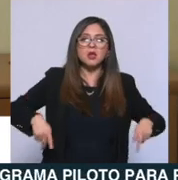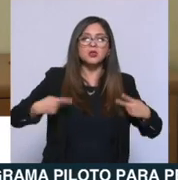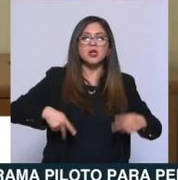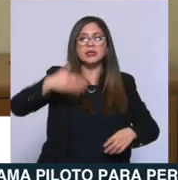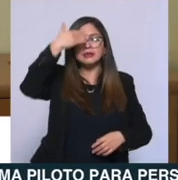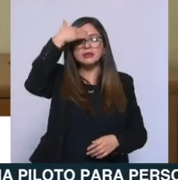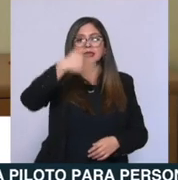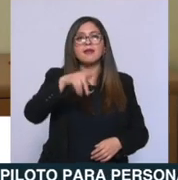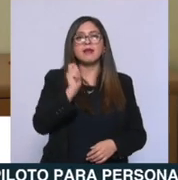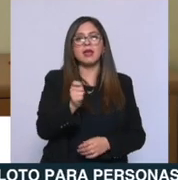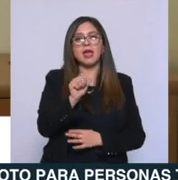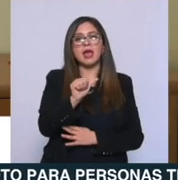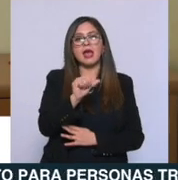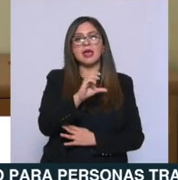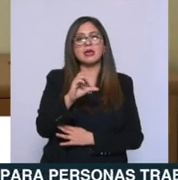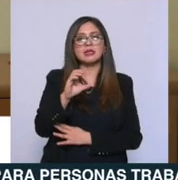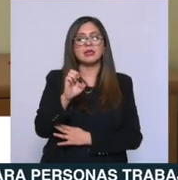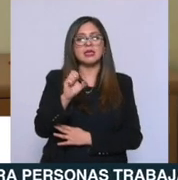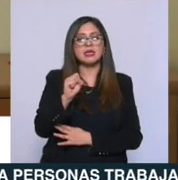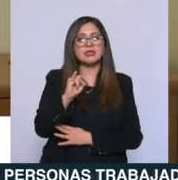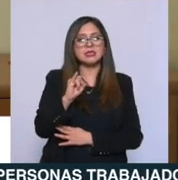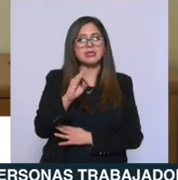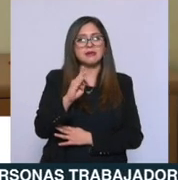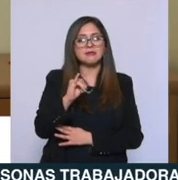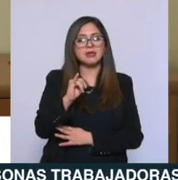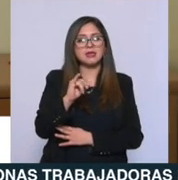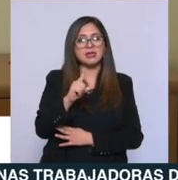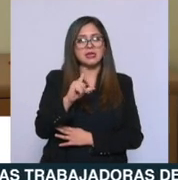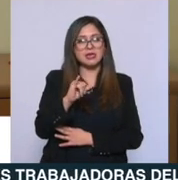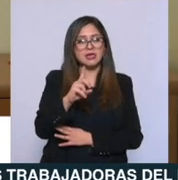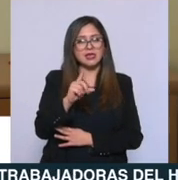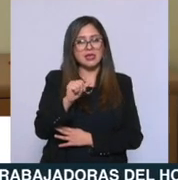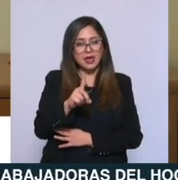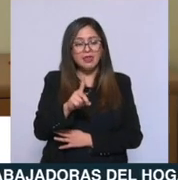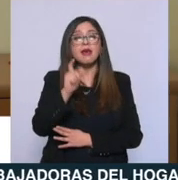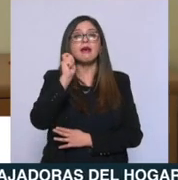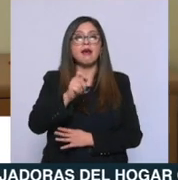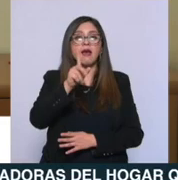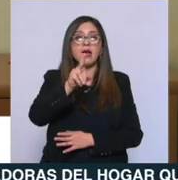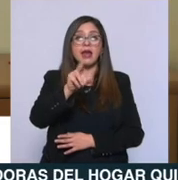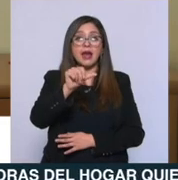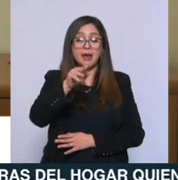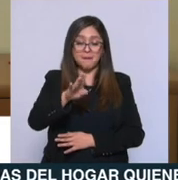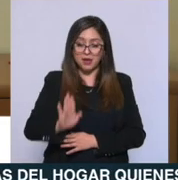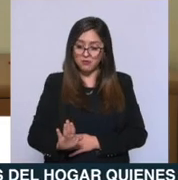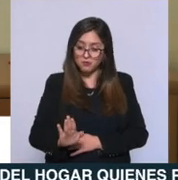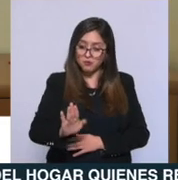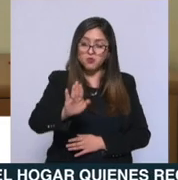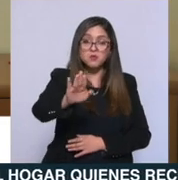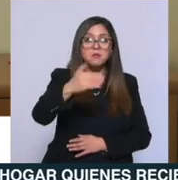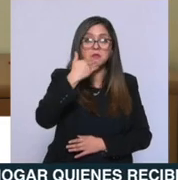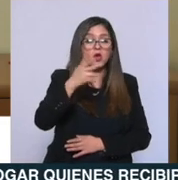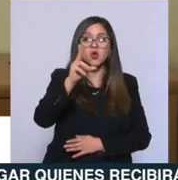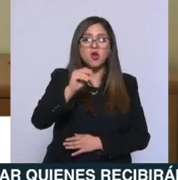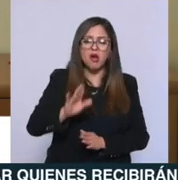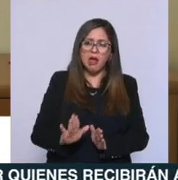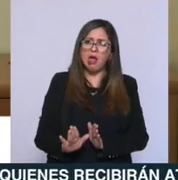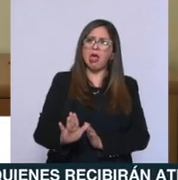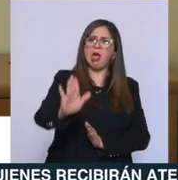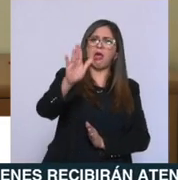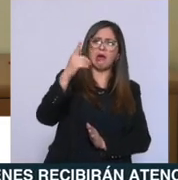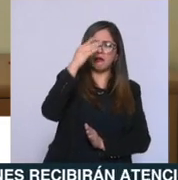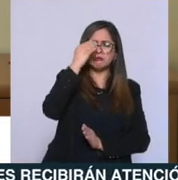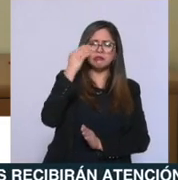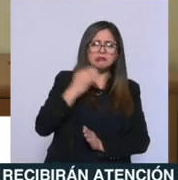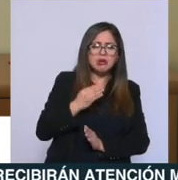de accesibilidad física, o sea, donde están las rampas que no tienen la inclinación necesaria, en lugar de rampas son trampas, por ejemplo,